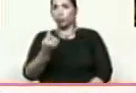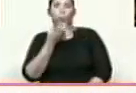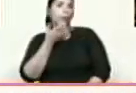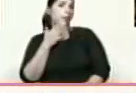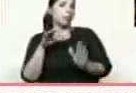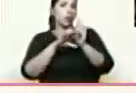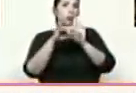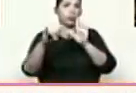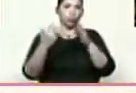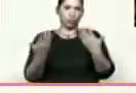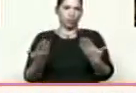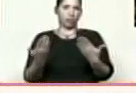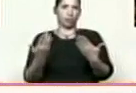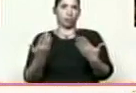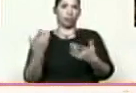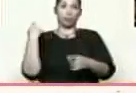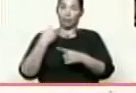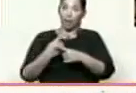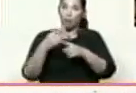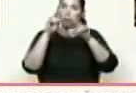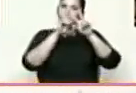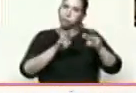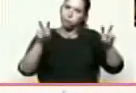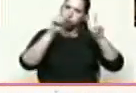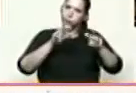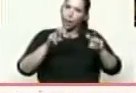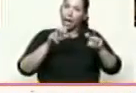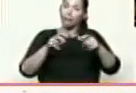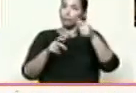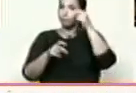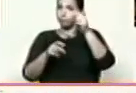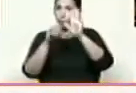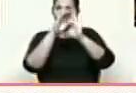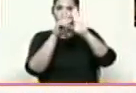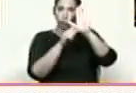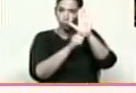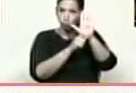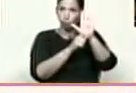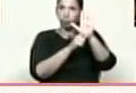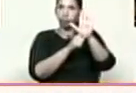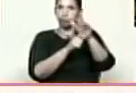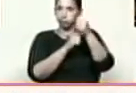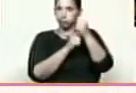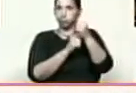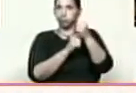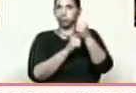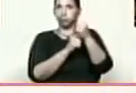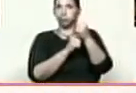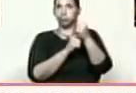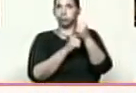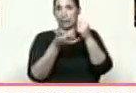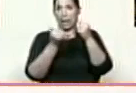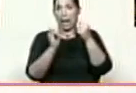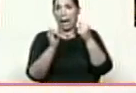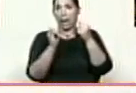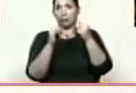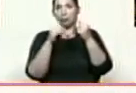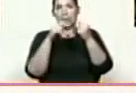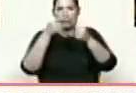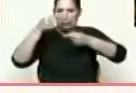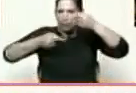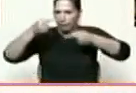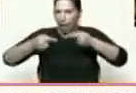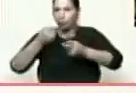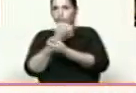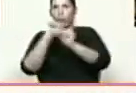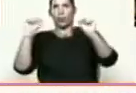constituyente, sino esta Constitución. Se dio un debate sobre la soberanía. Yo recuerdo